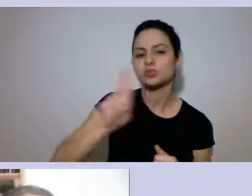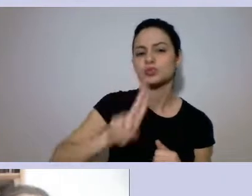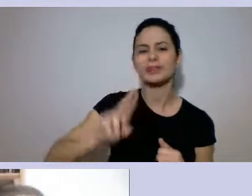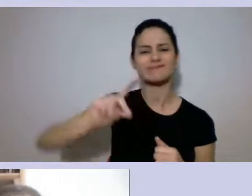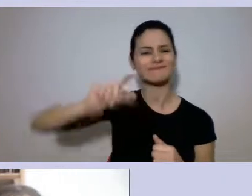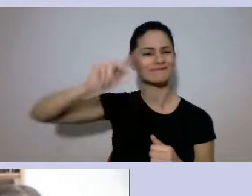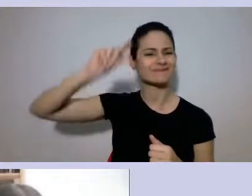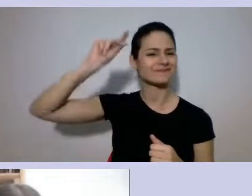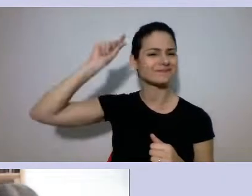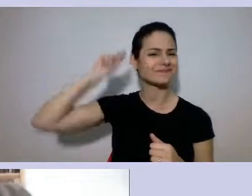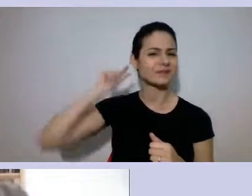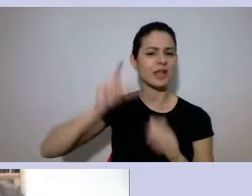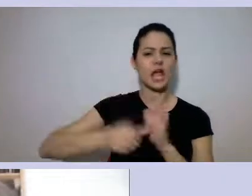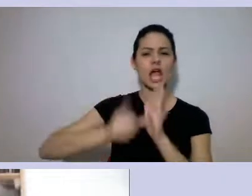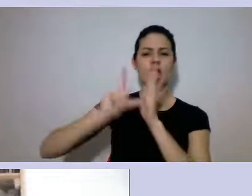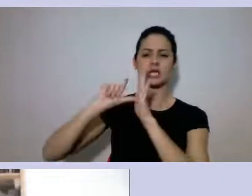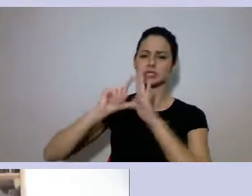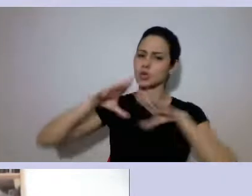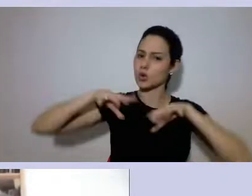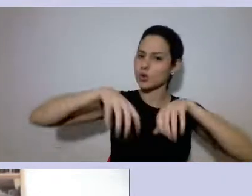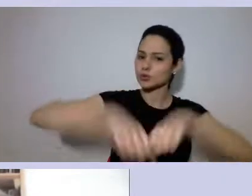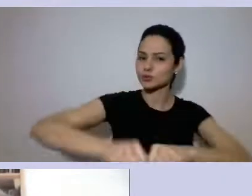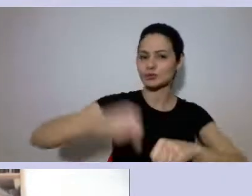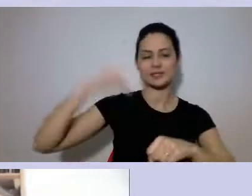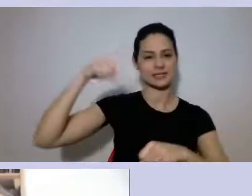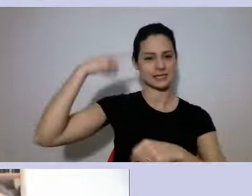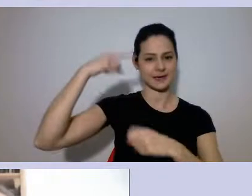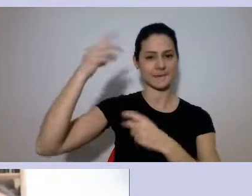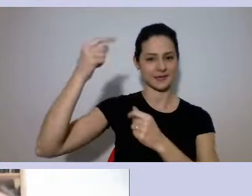tiempos anteriores a la conquista hasta la actualidad.